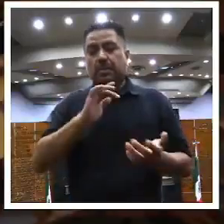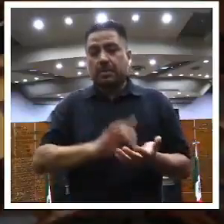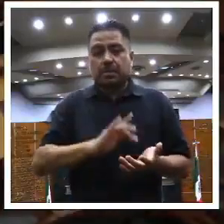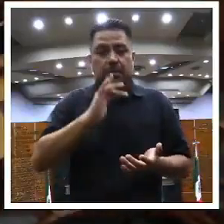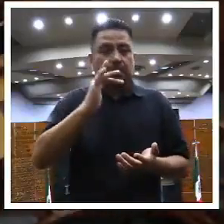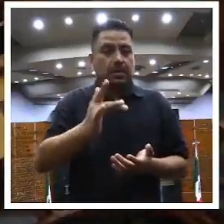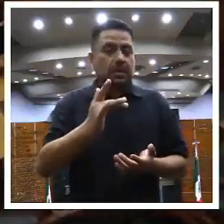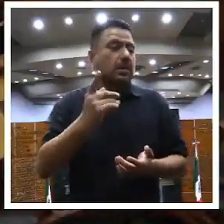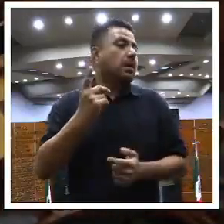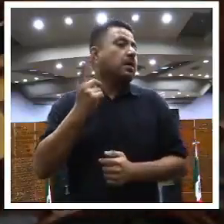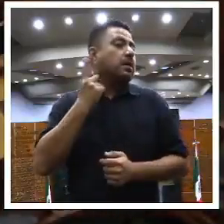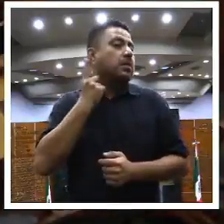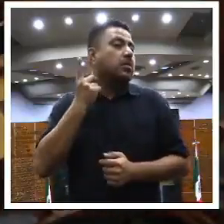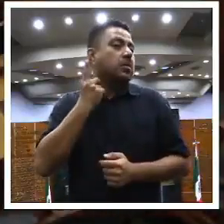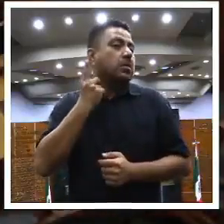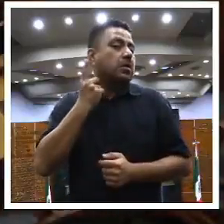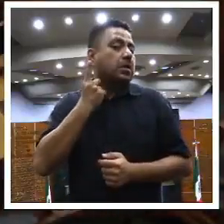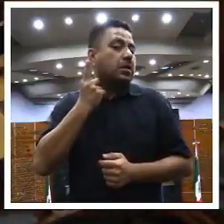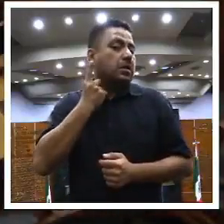Gracias, diputado